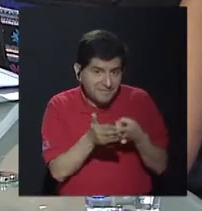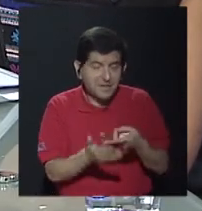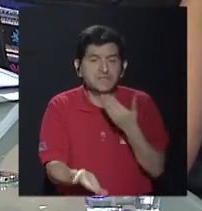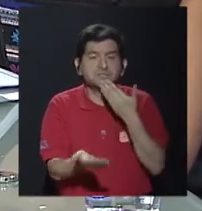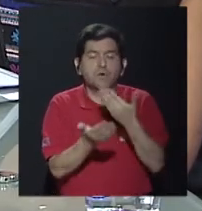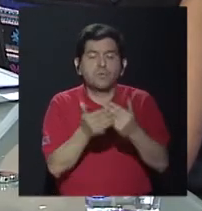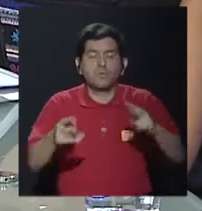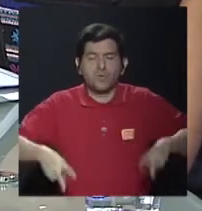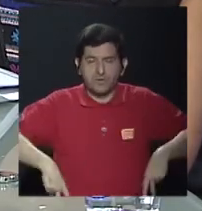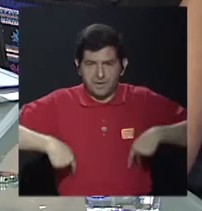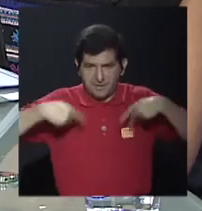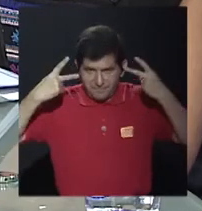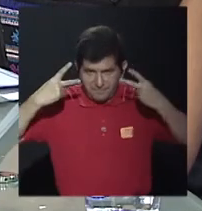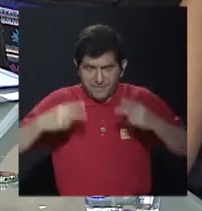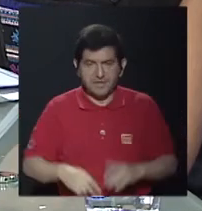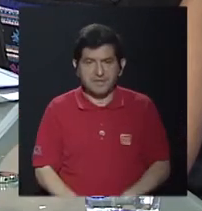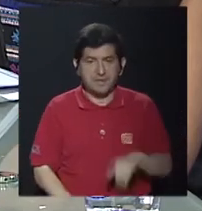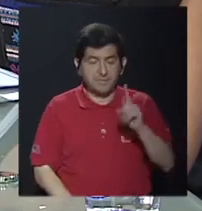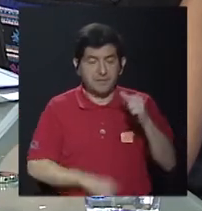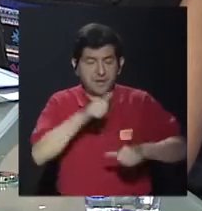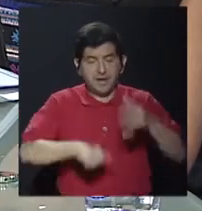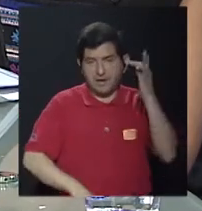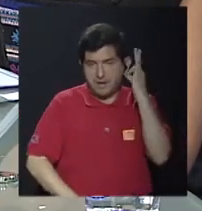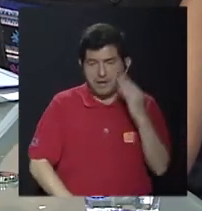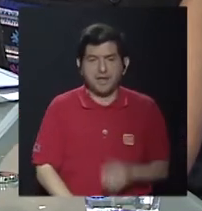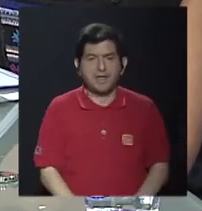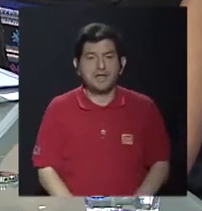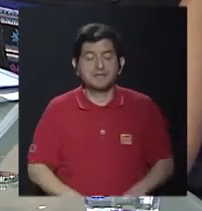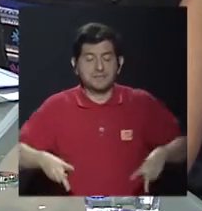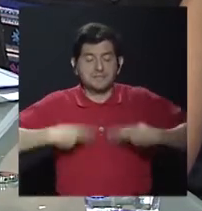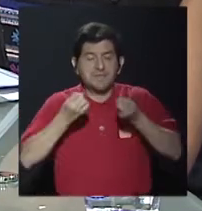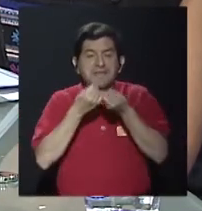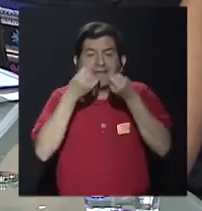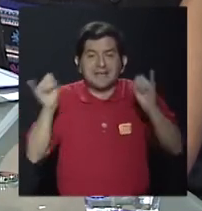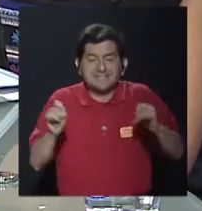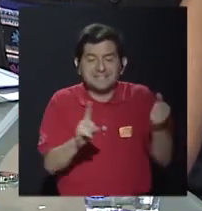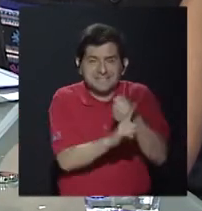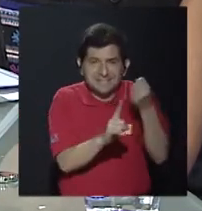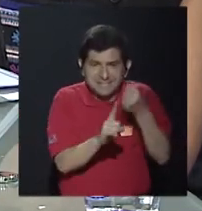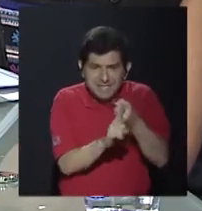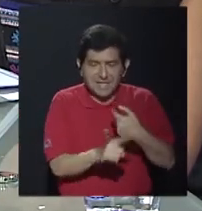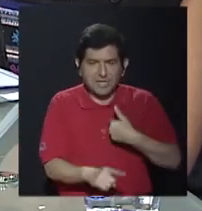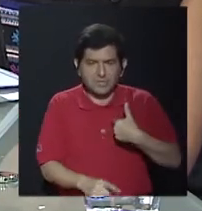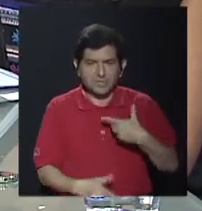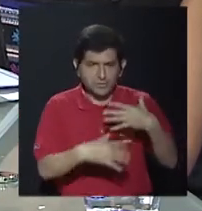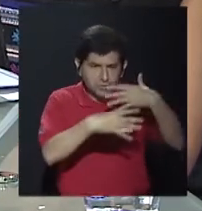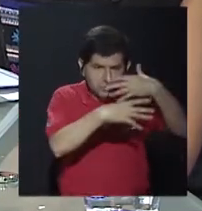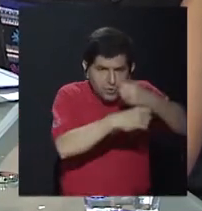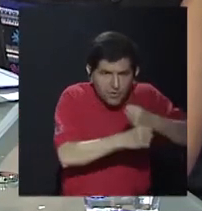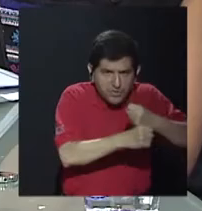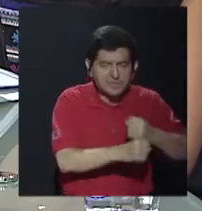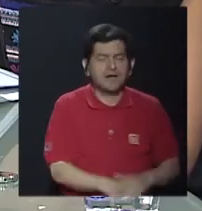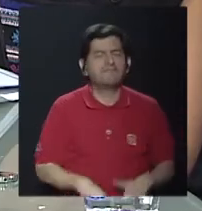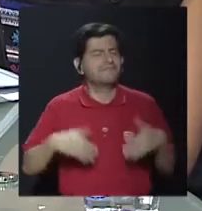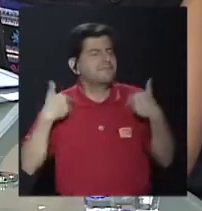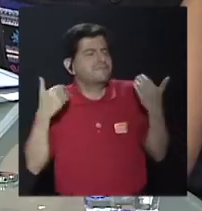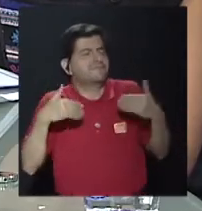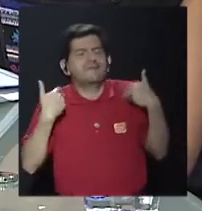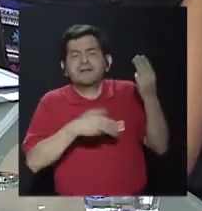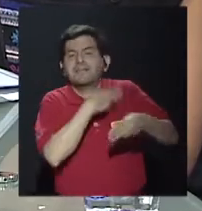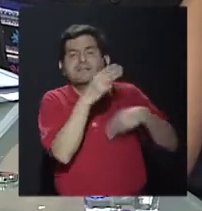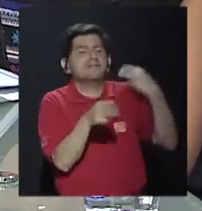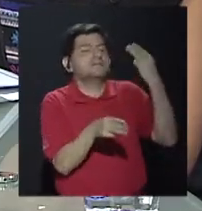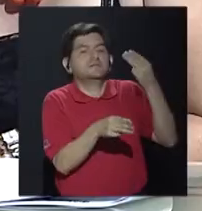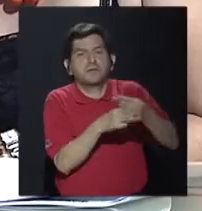buenos vivires para una feminista fue vivir sin violencia. O sea, yo resumo, yo viviría feliz en este mundo,